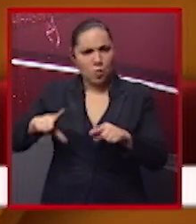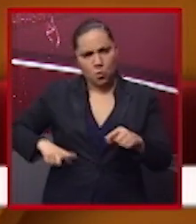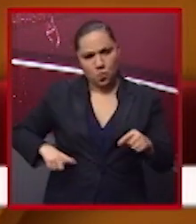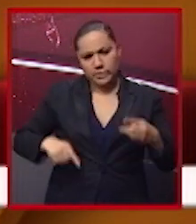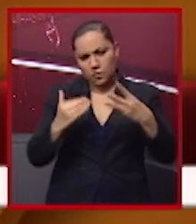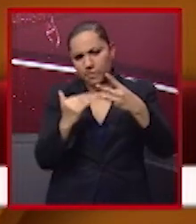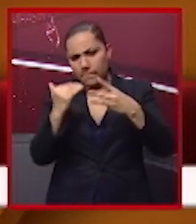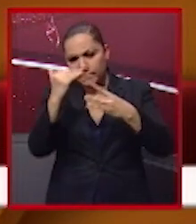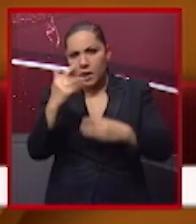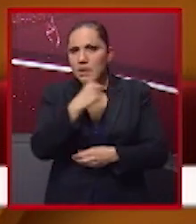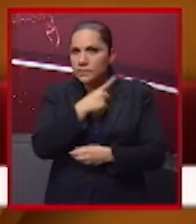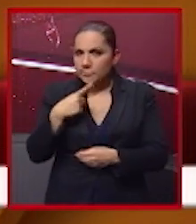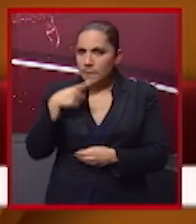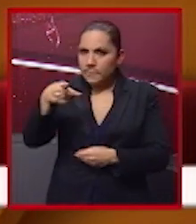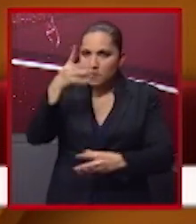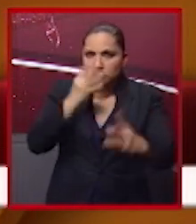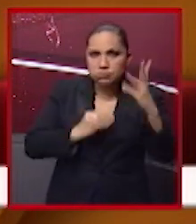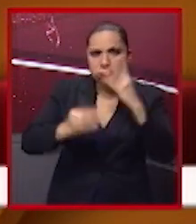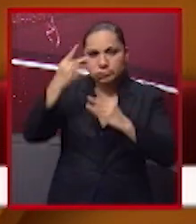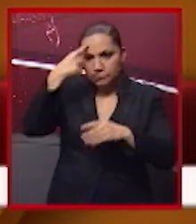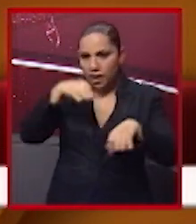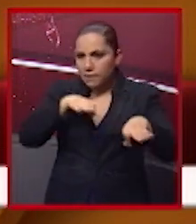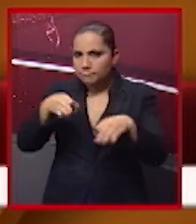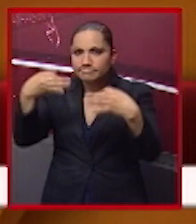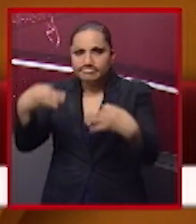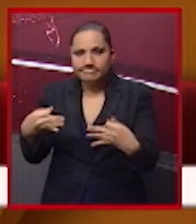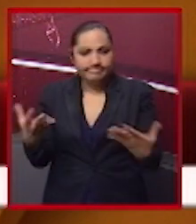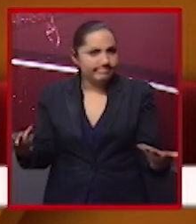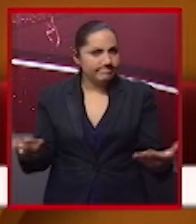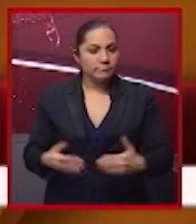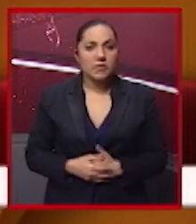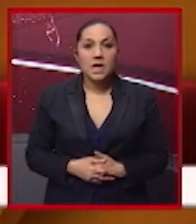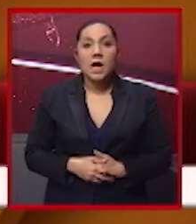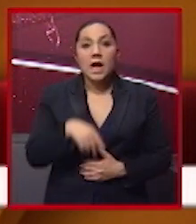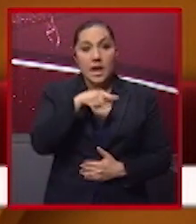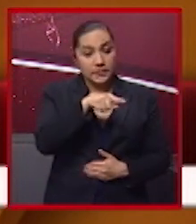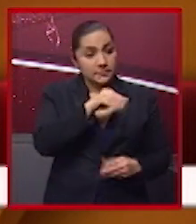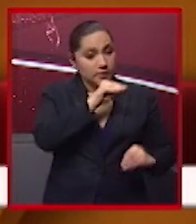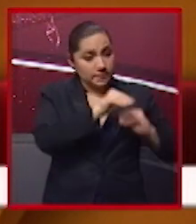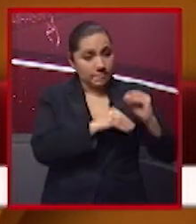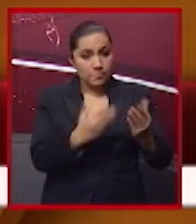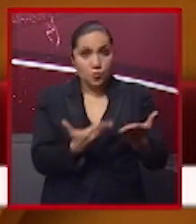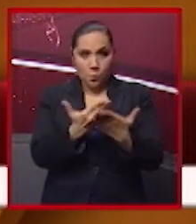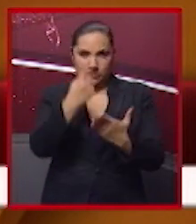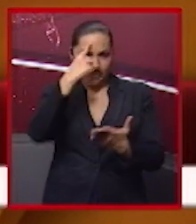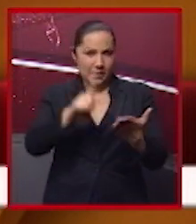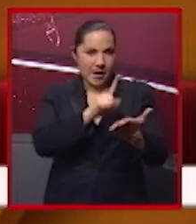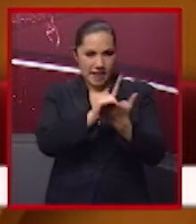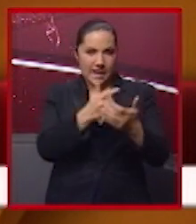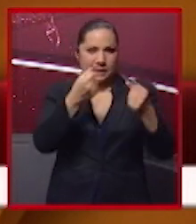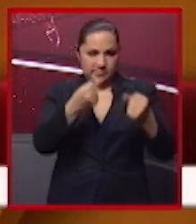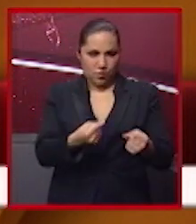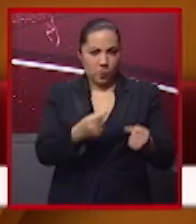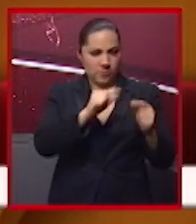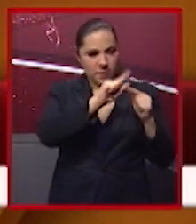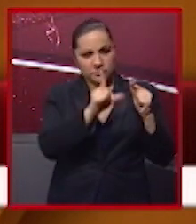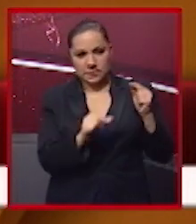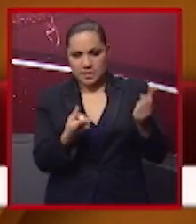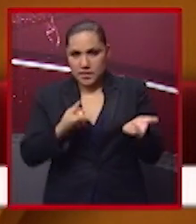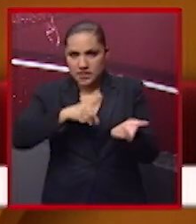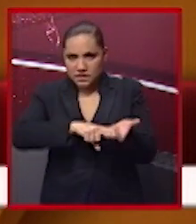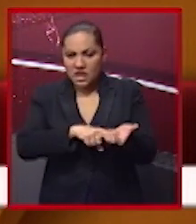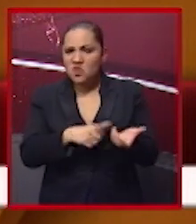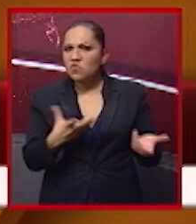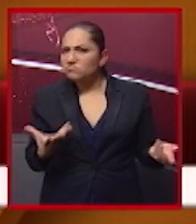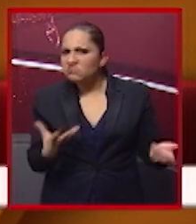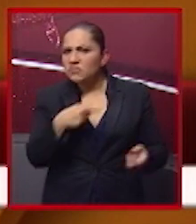Las muestras son la imposición de la Ley de Seguridad Interior y la cancelación de la necesaria reforma para el fortalecimiento